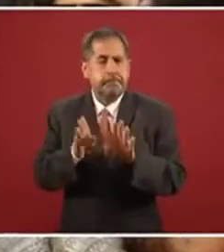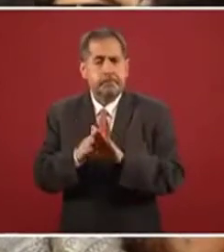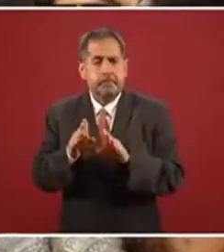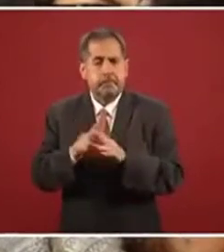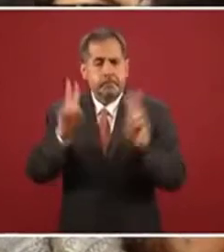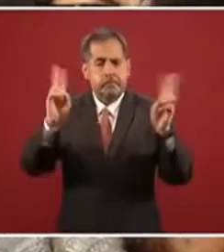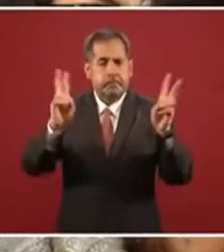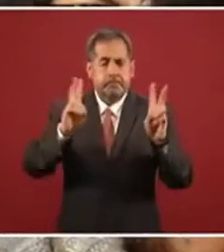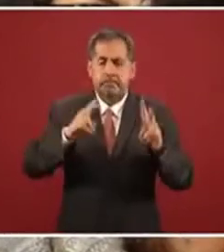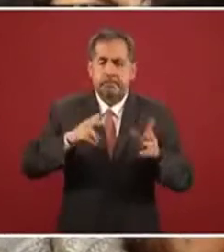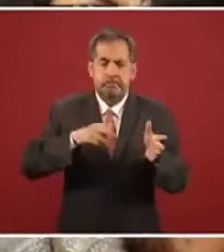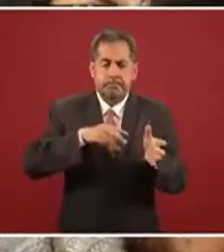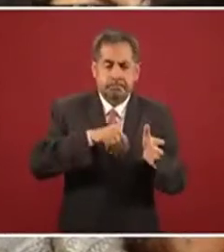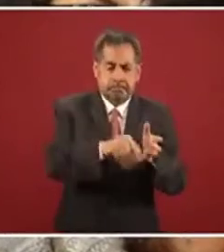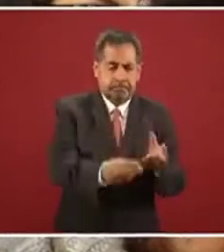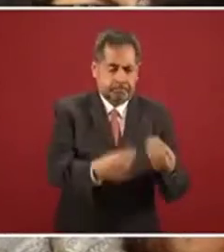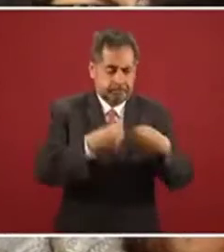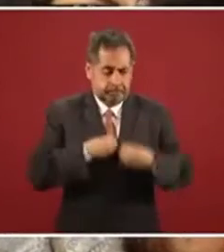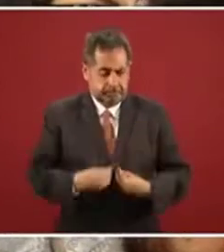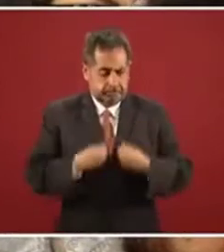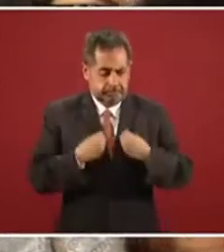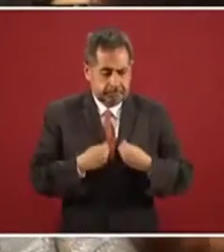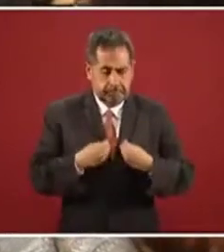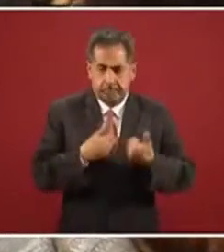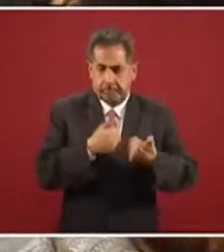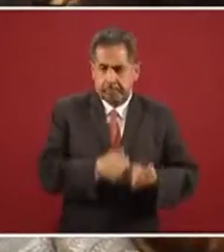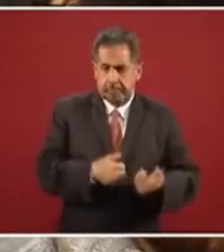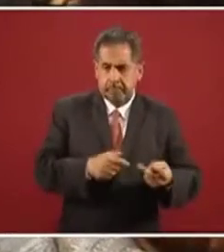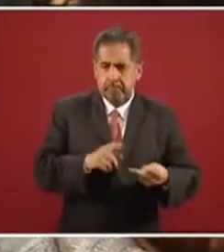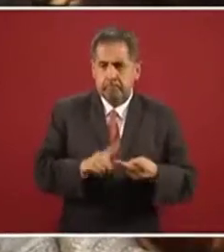Sembrando Vidas, para que la gente se quede